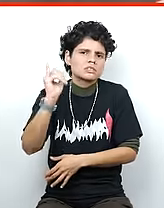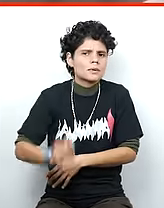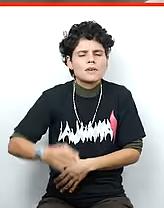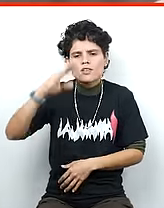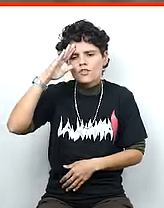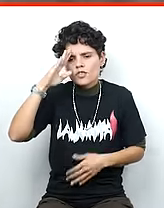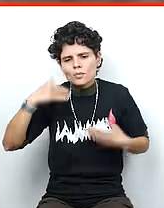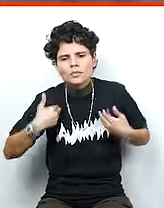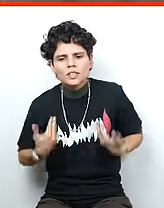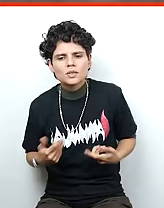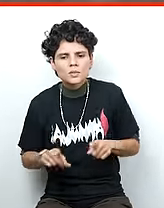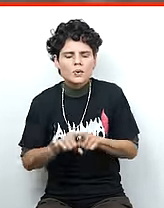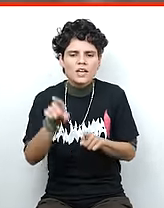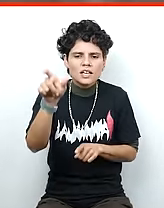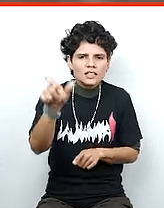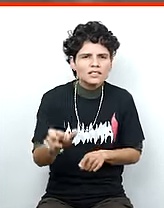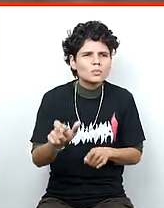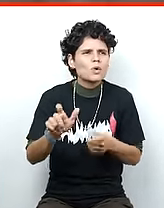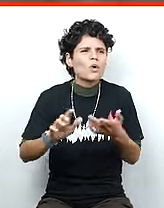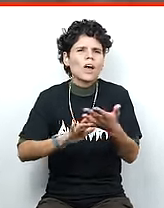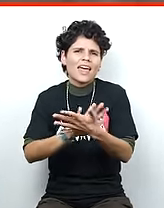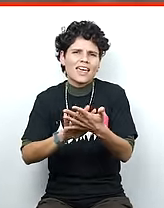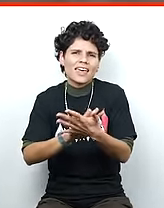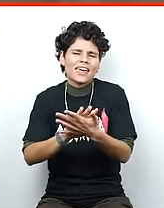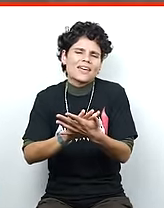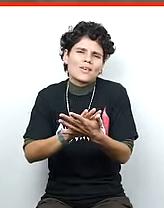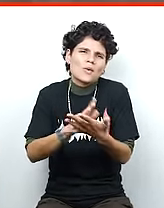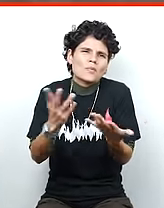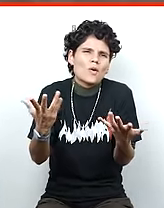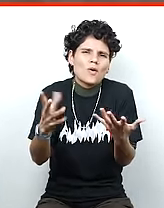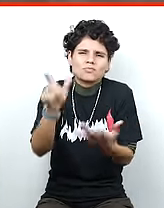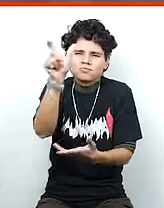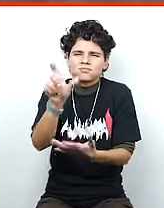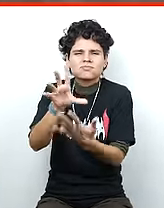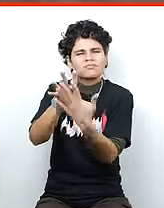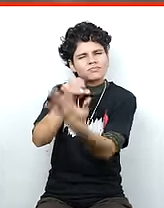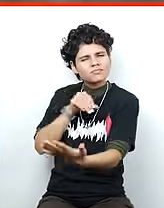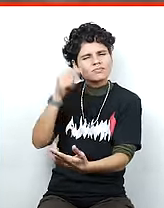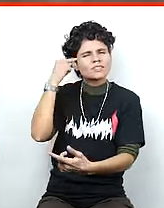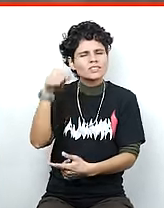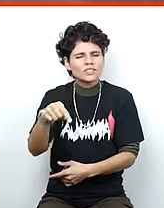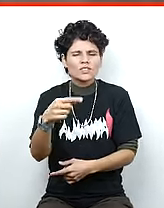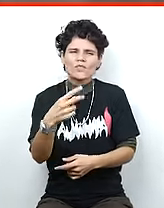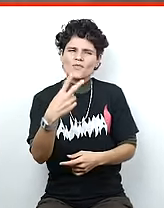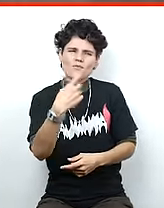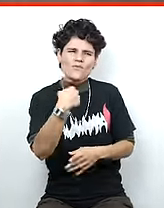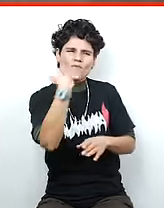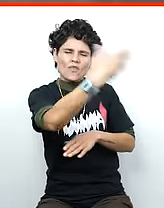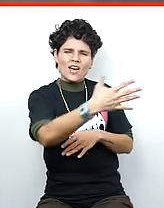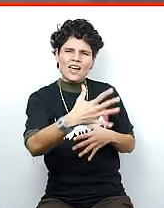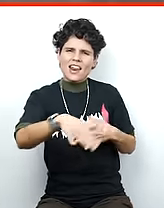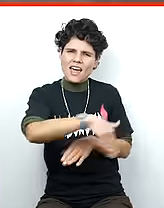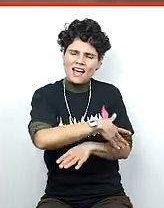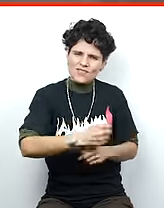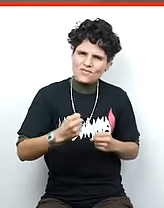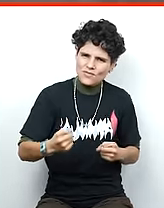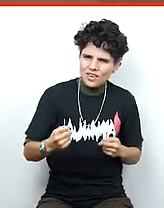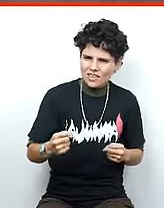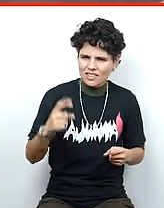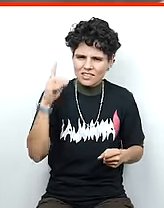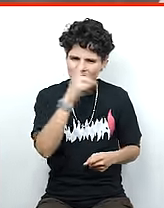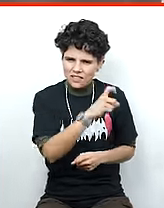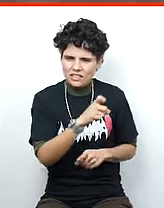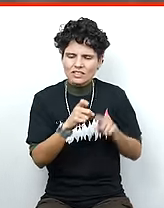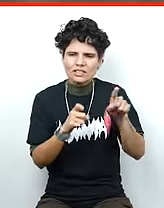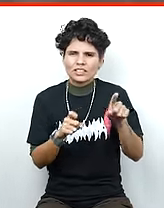para mí él es como un ejemplo a seguir también, porque él también es una persona que está un día brígida en la calle, brígido en la calle. Entonces la